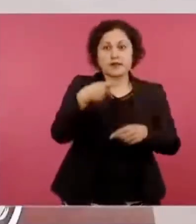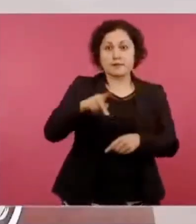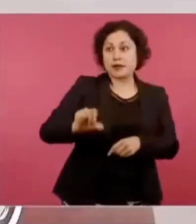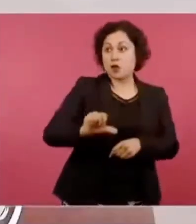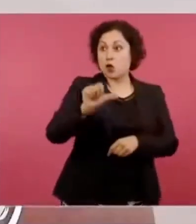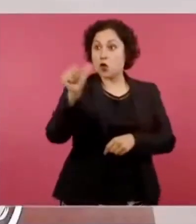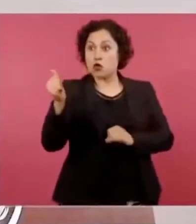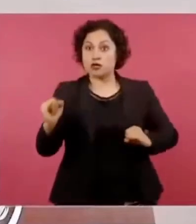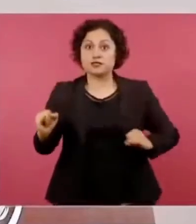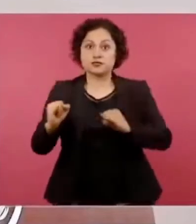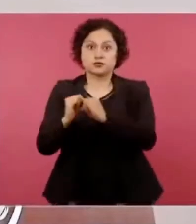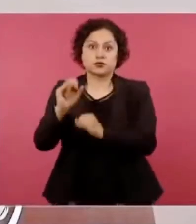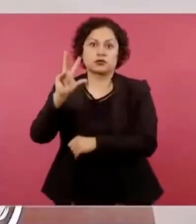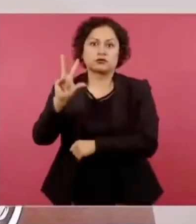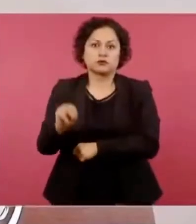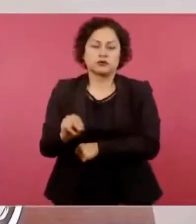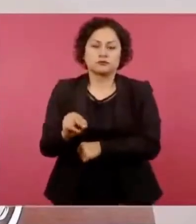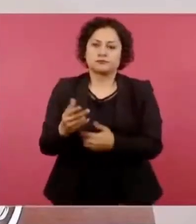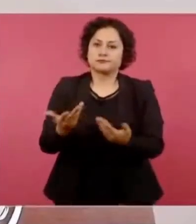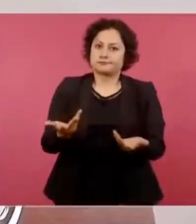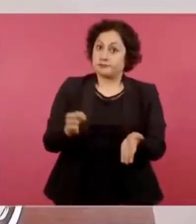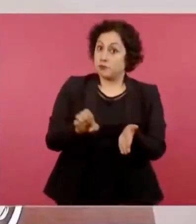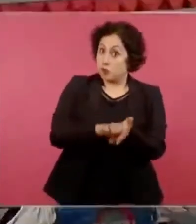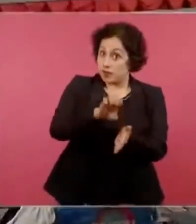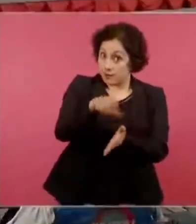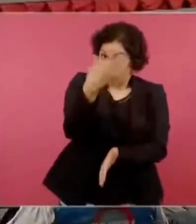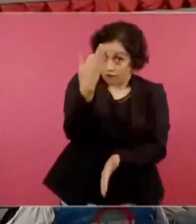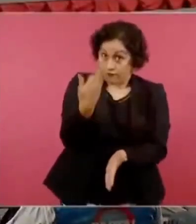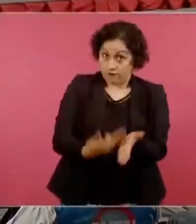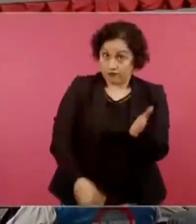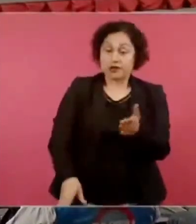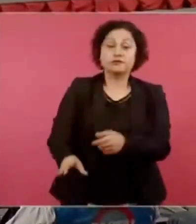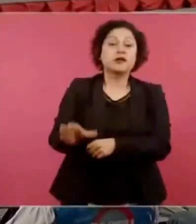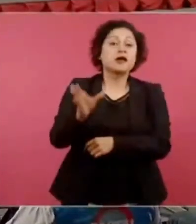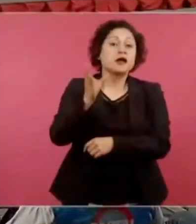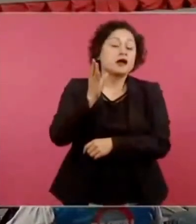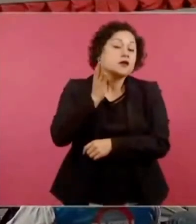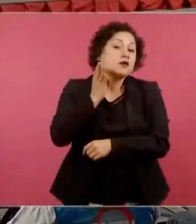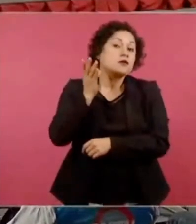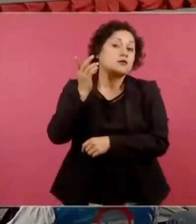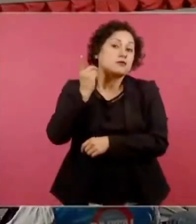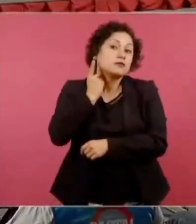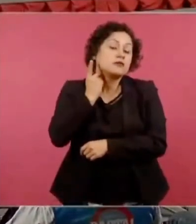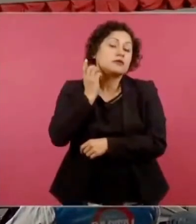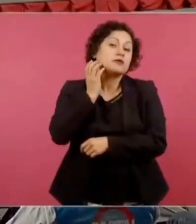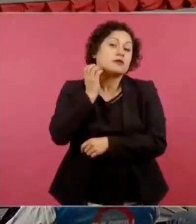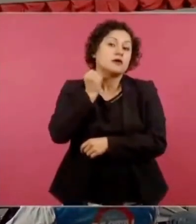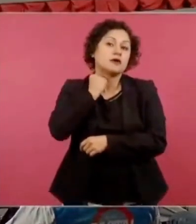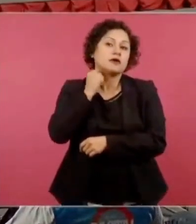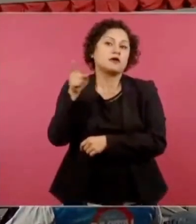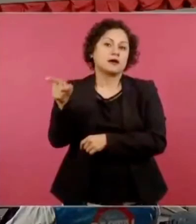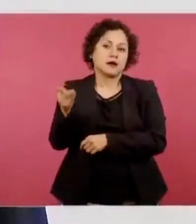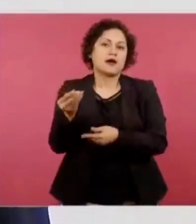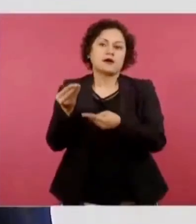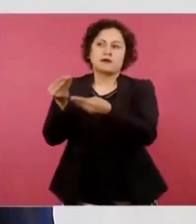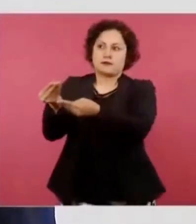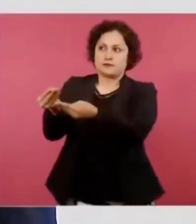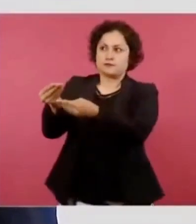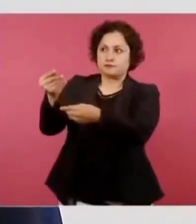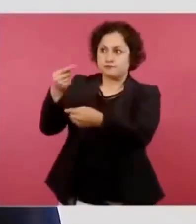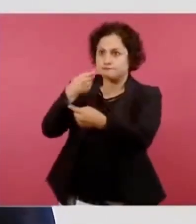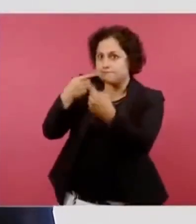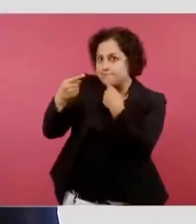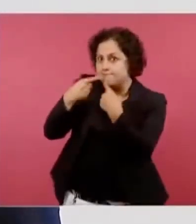obvia sería el Congreso de la Unión, quien debería analizar la posibilidad de estas